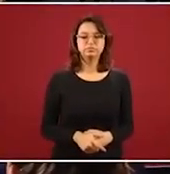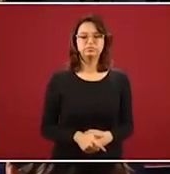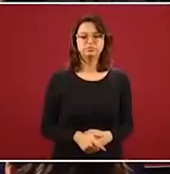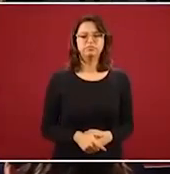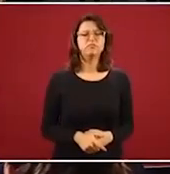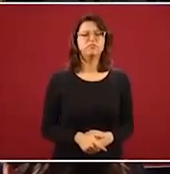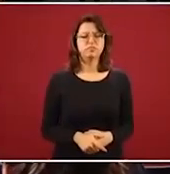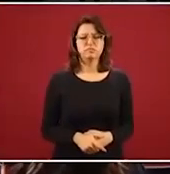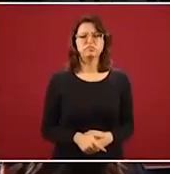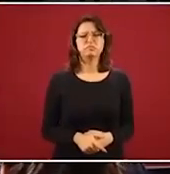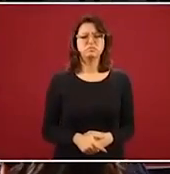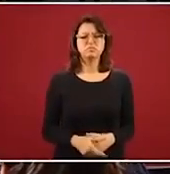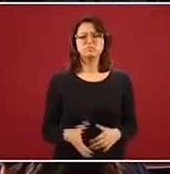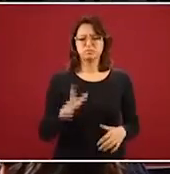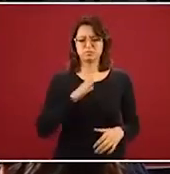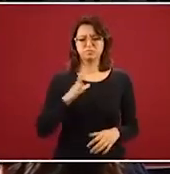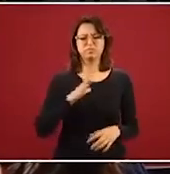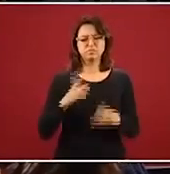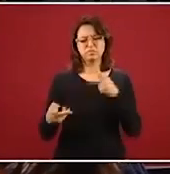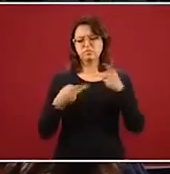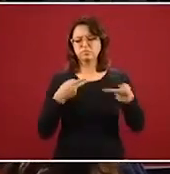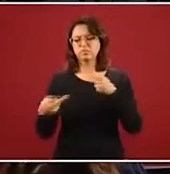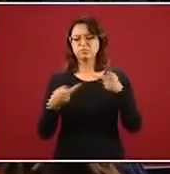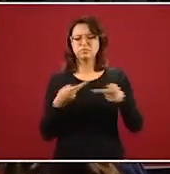compras consolidadas